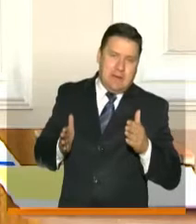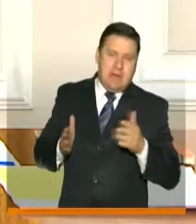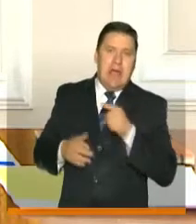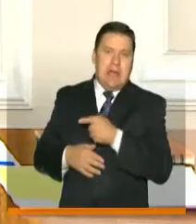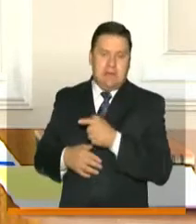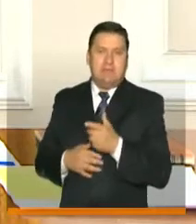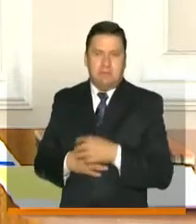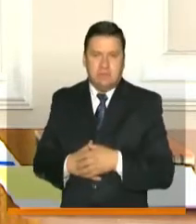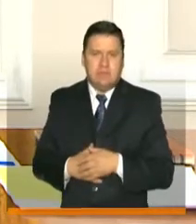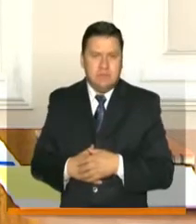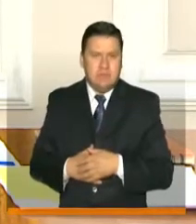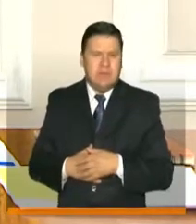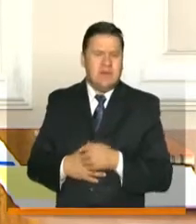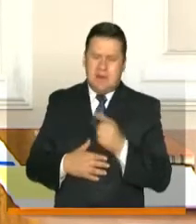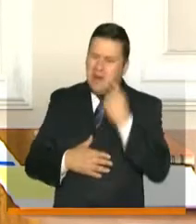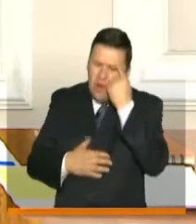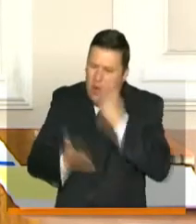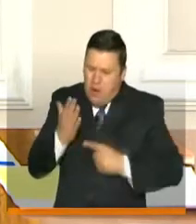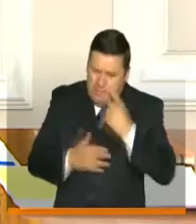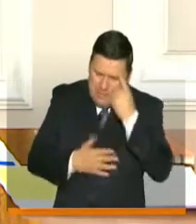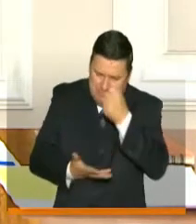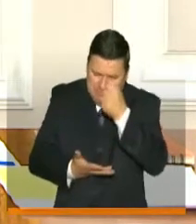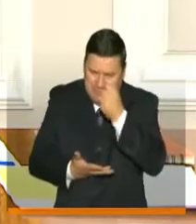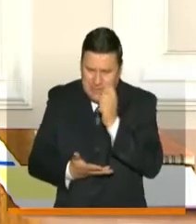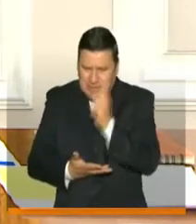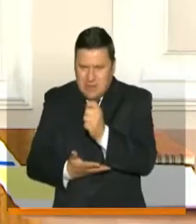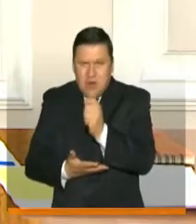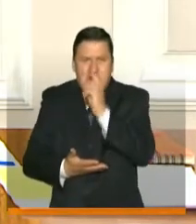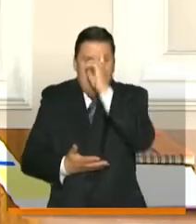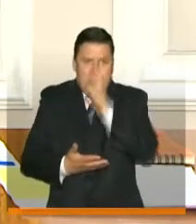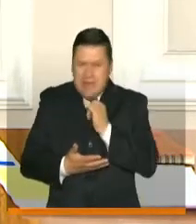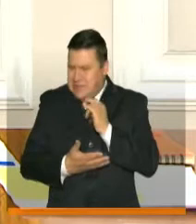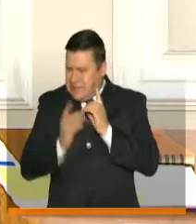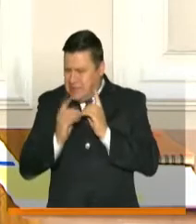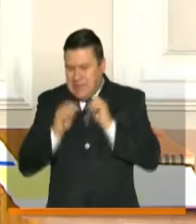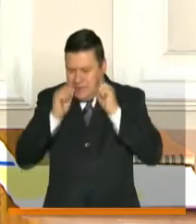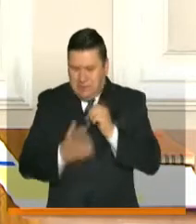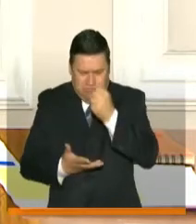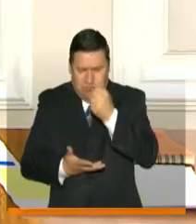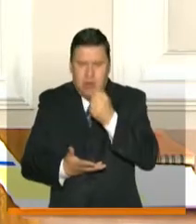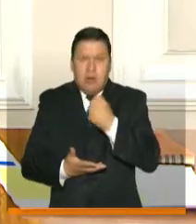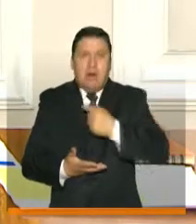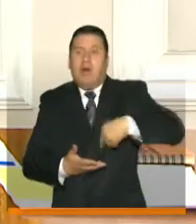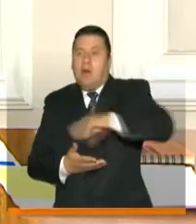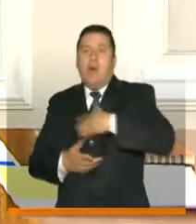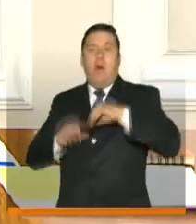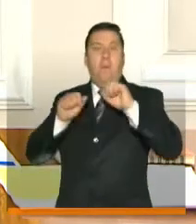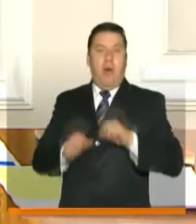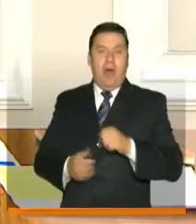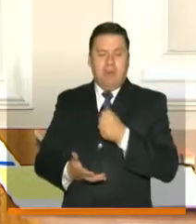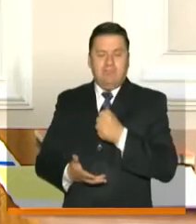grandes. ¿Y qué se ha pensado? ¿Y cuál es la decisión que hemos tomado? Que nosotros